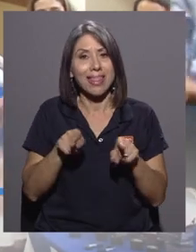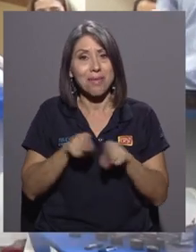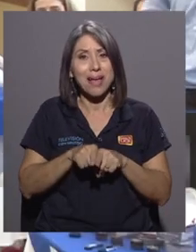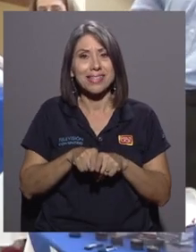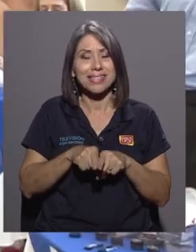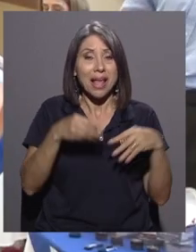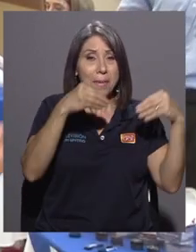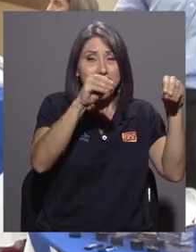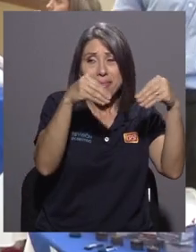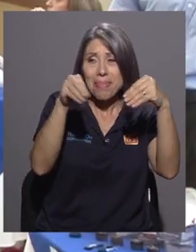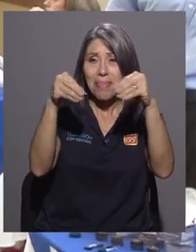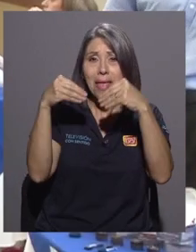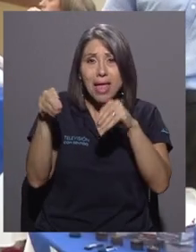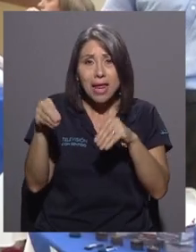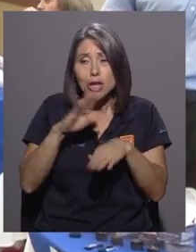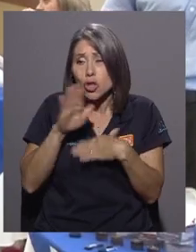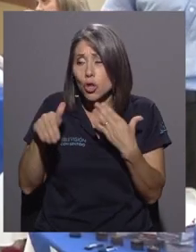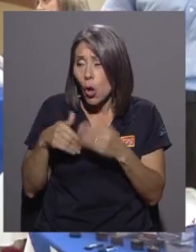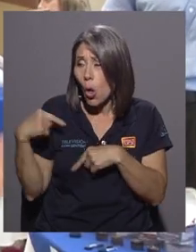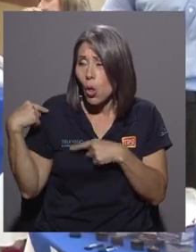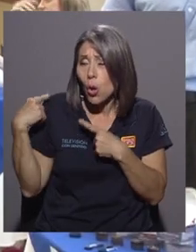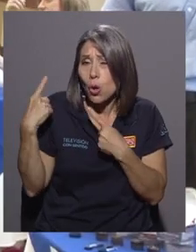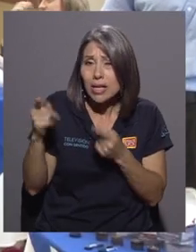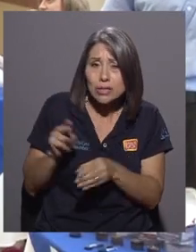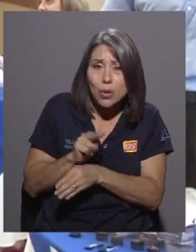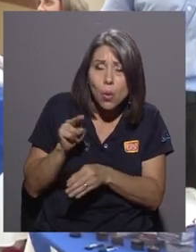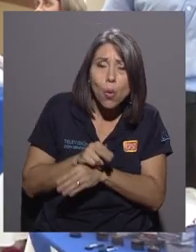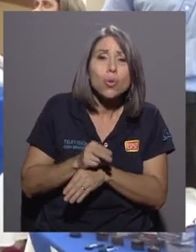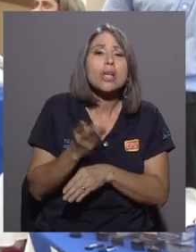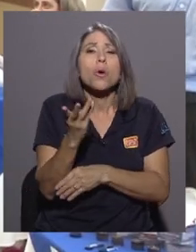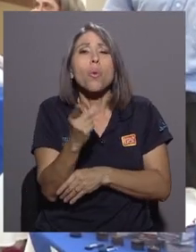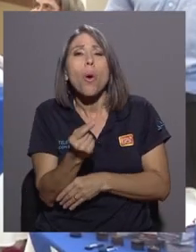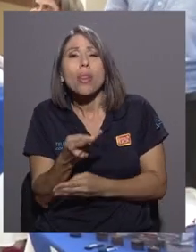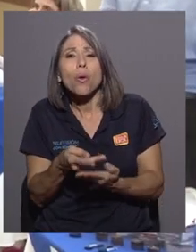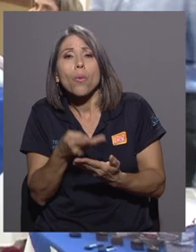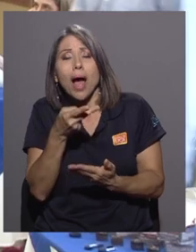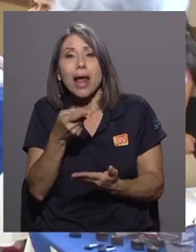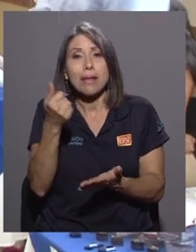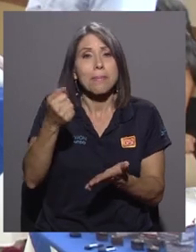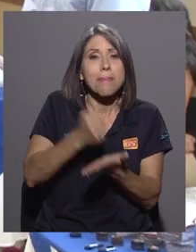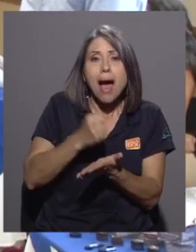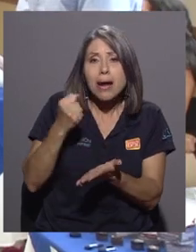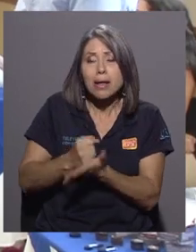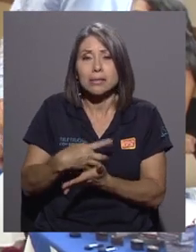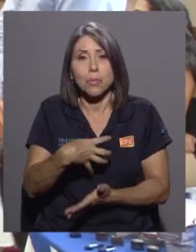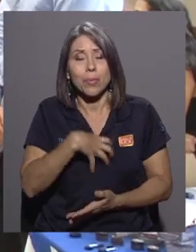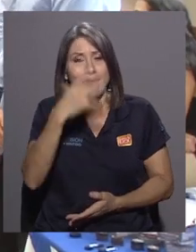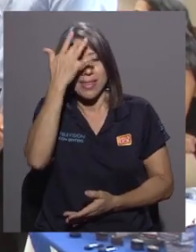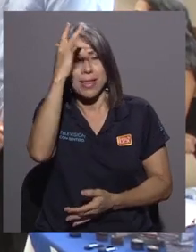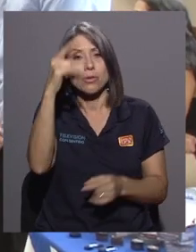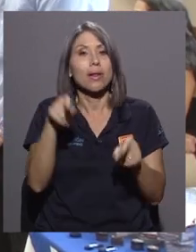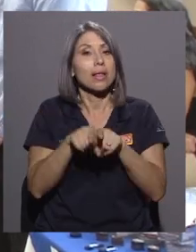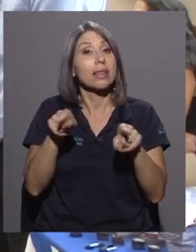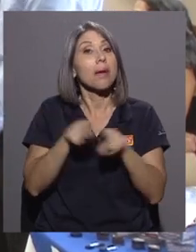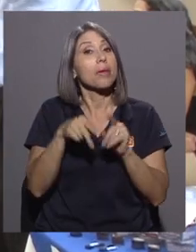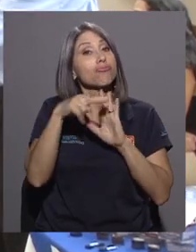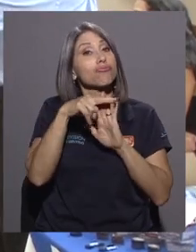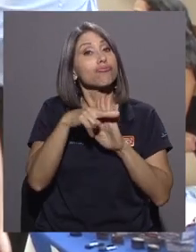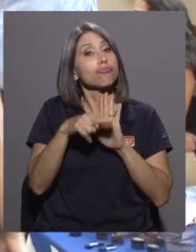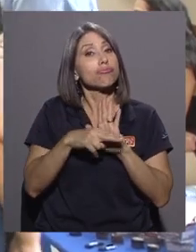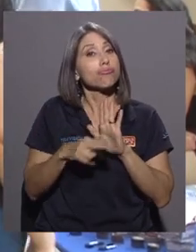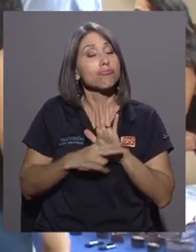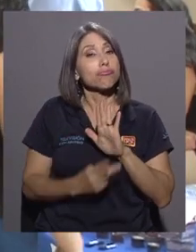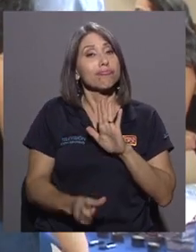venderle a la gente costos, cuánto valen las cosas, marcas, propiedad intelectual y además la parte regulatoria, porque en el